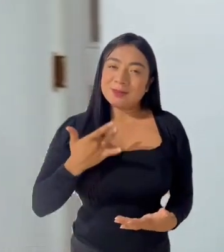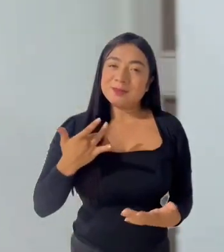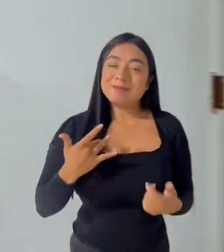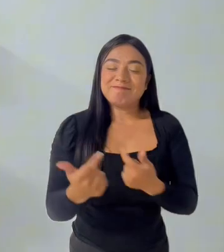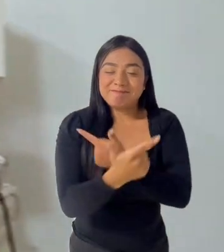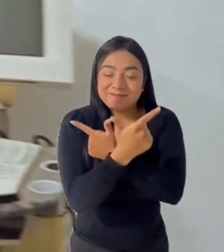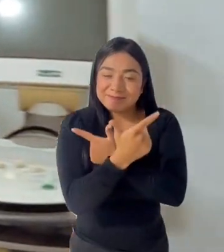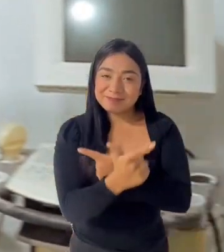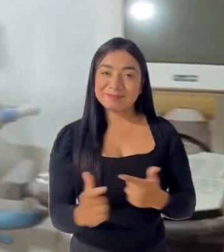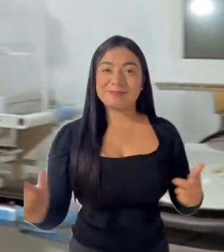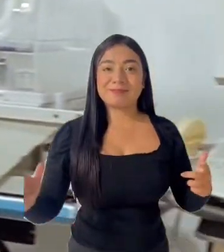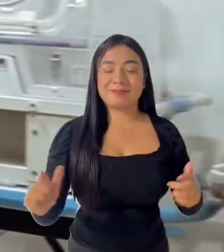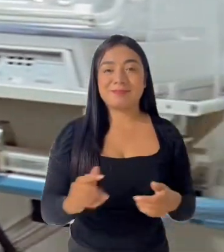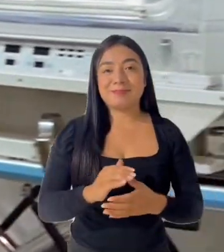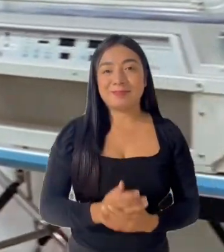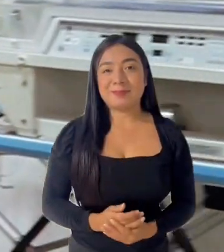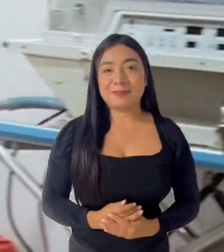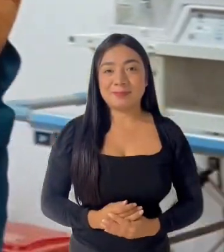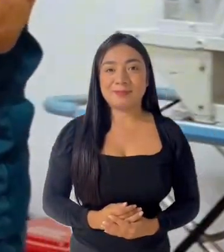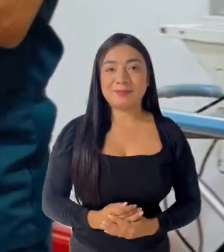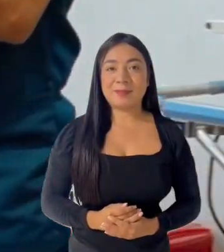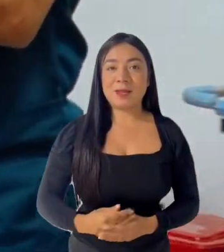de libertad.